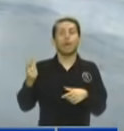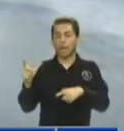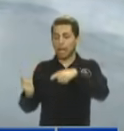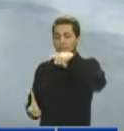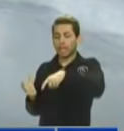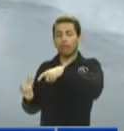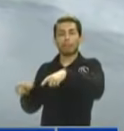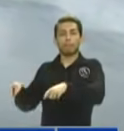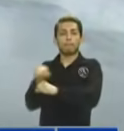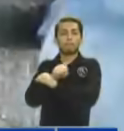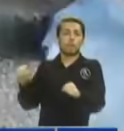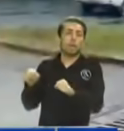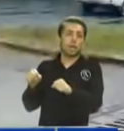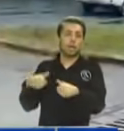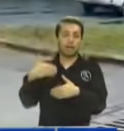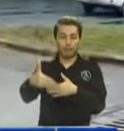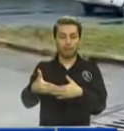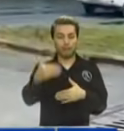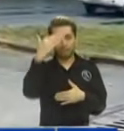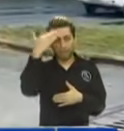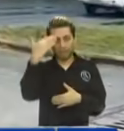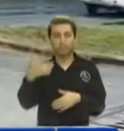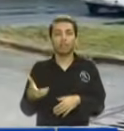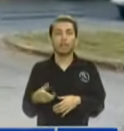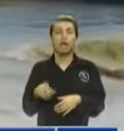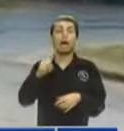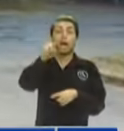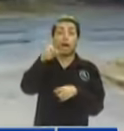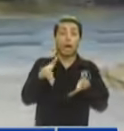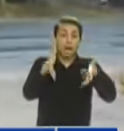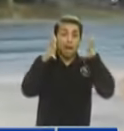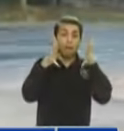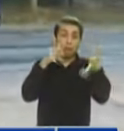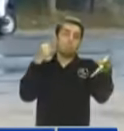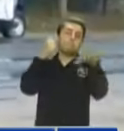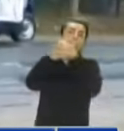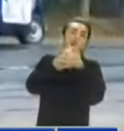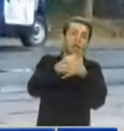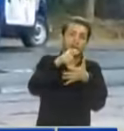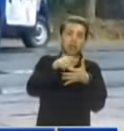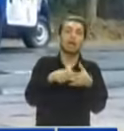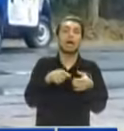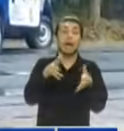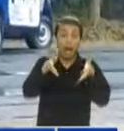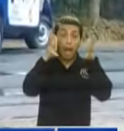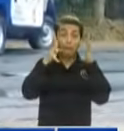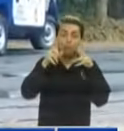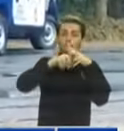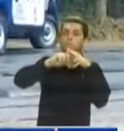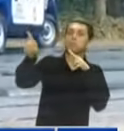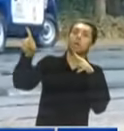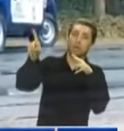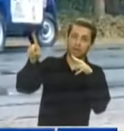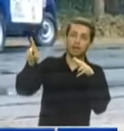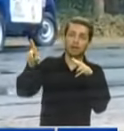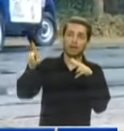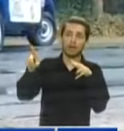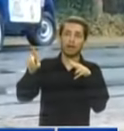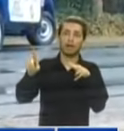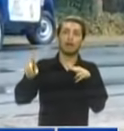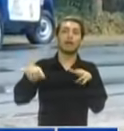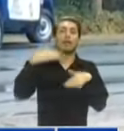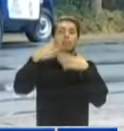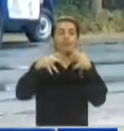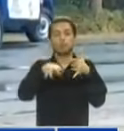y colisionó con un vehículo pesado que se dio a la fuga. El vehículo, tras el fuerte choque, quedó a la orilla de la